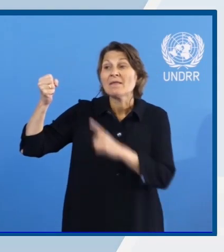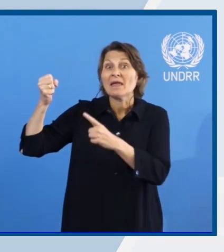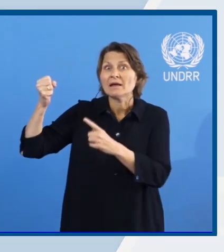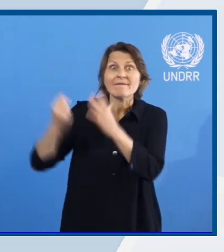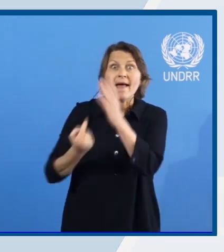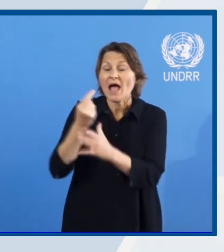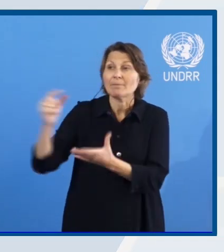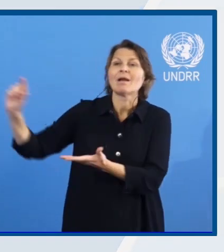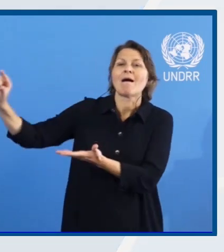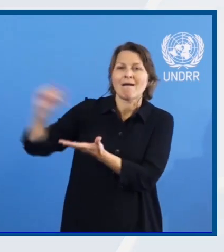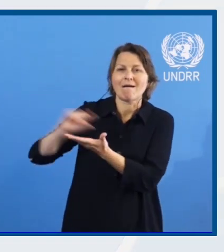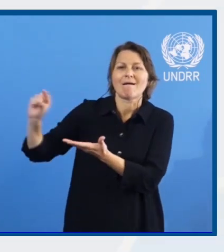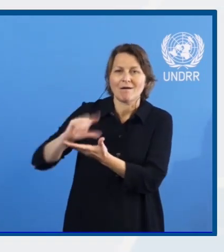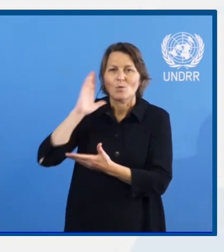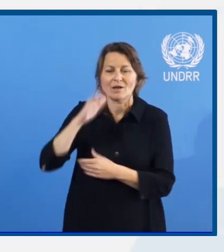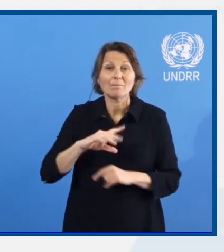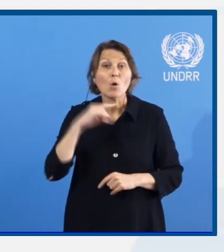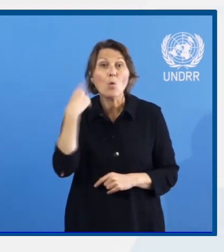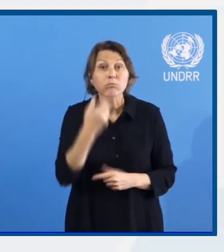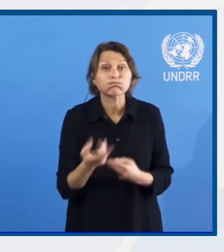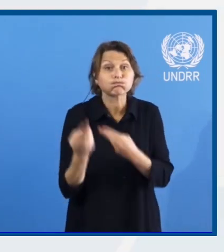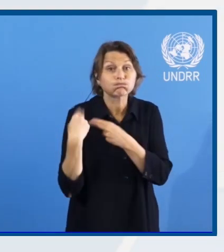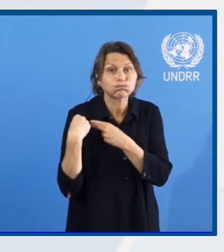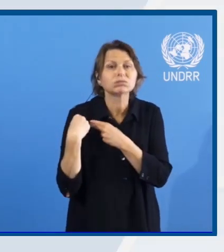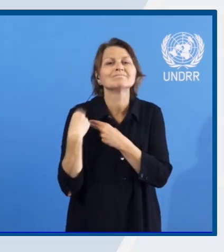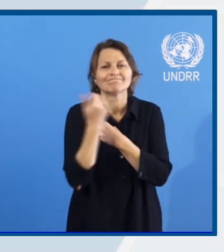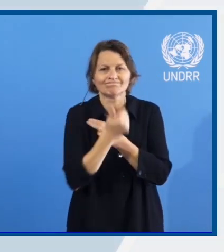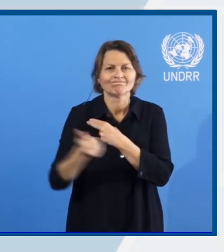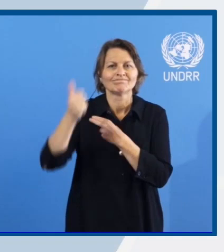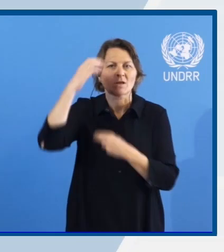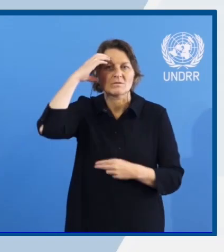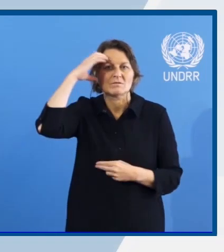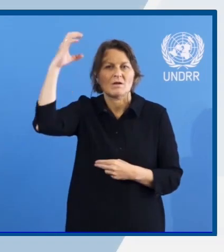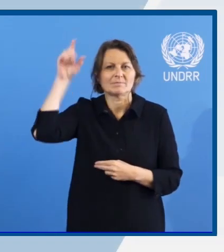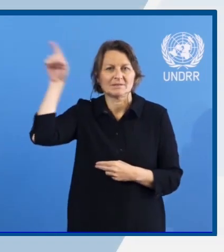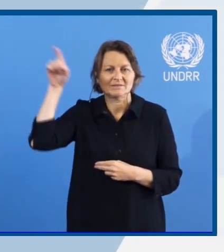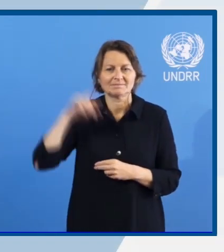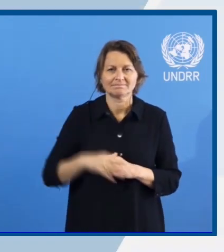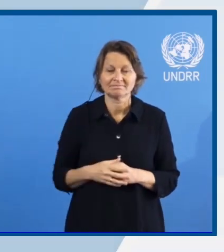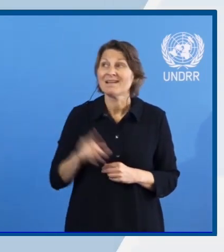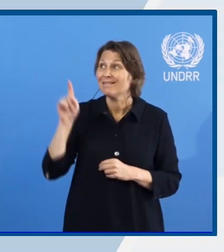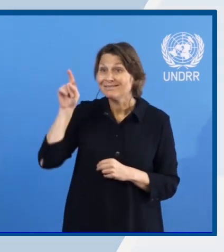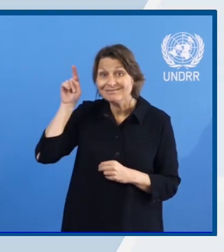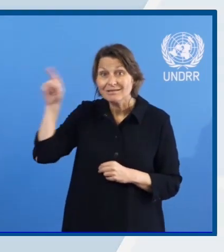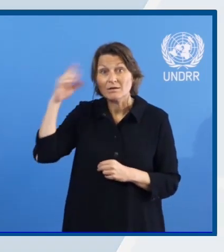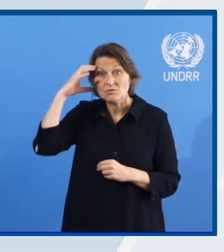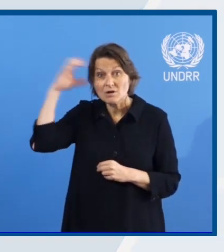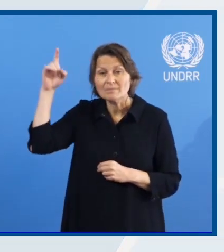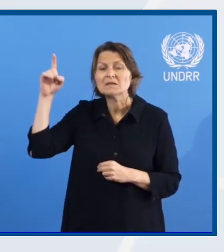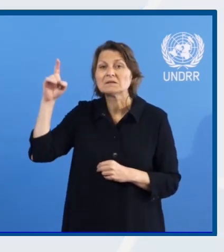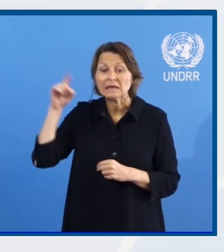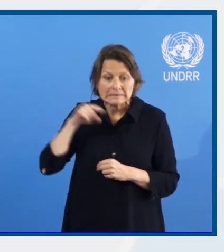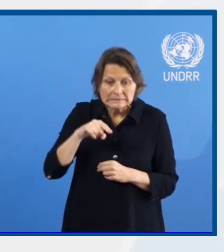seguros paramétricos para favorecer a la pequeña empresa. Y esto en algunas ocasiones, o por ejemplo a